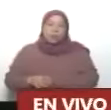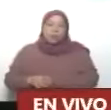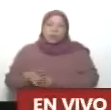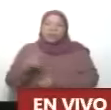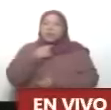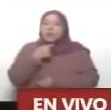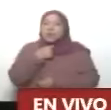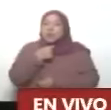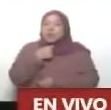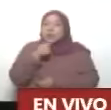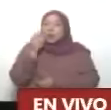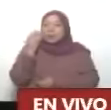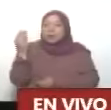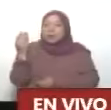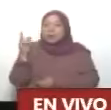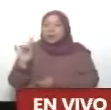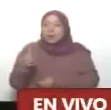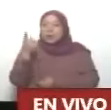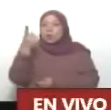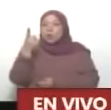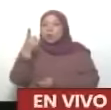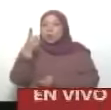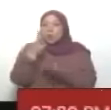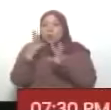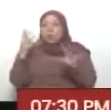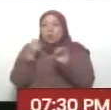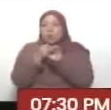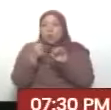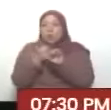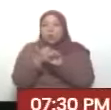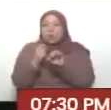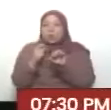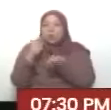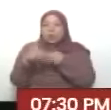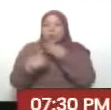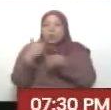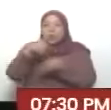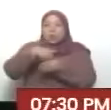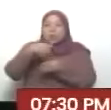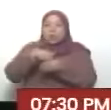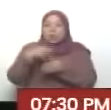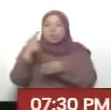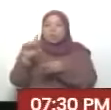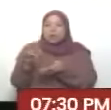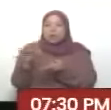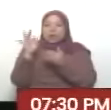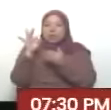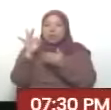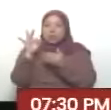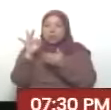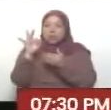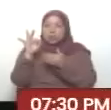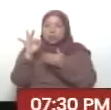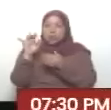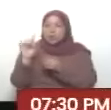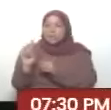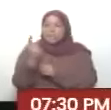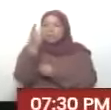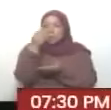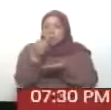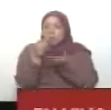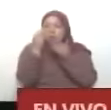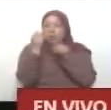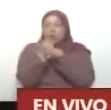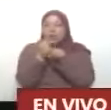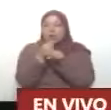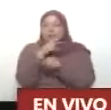aquí. Primero en la fila. Primero en tu café. Y primer café. ¿Ah? Hay que